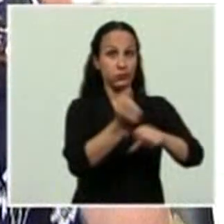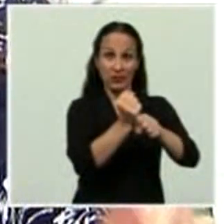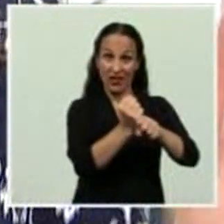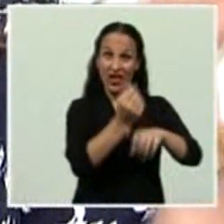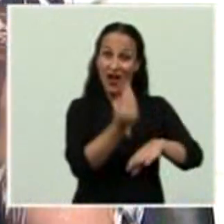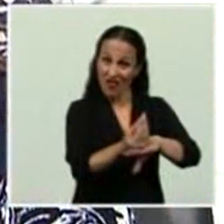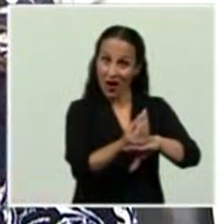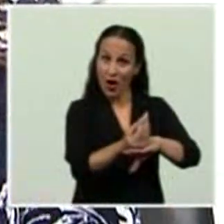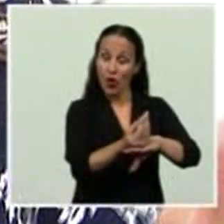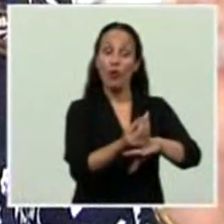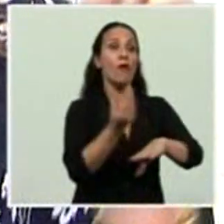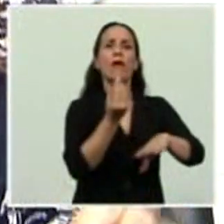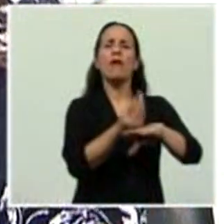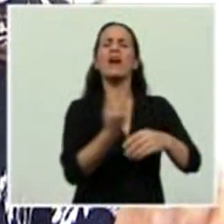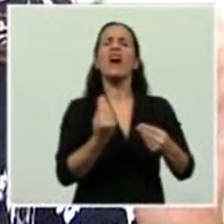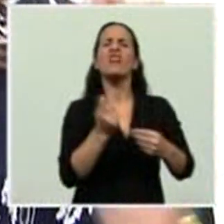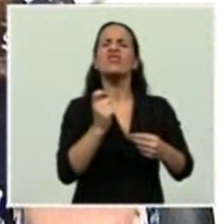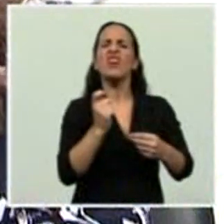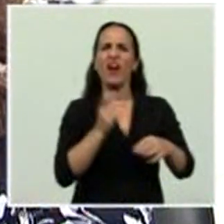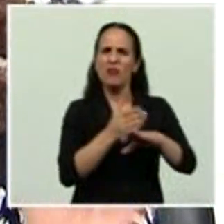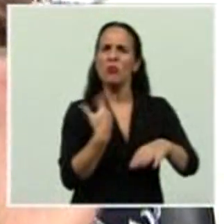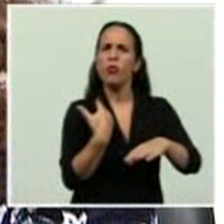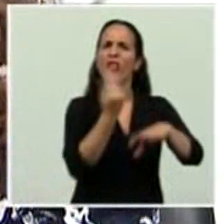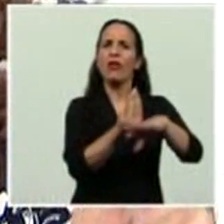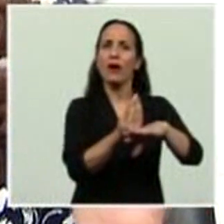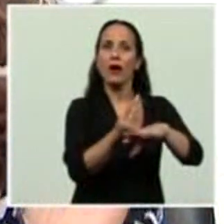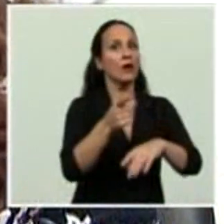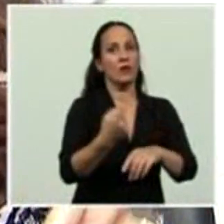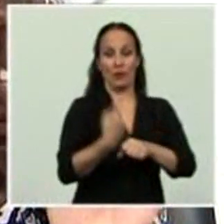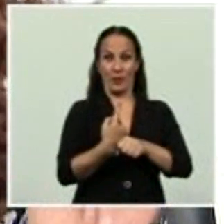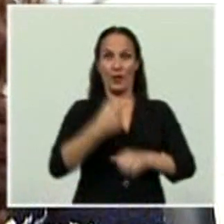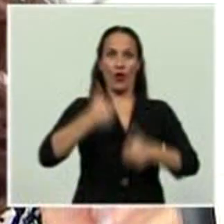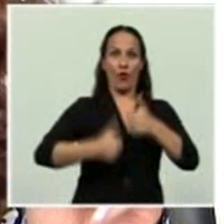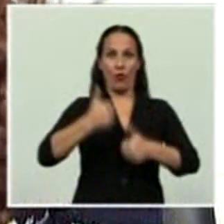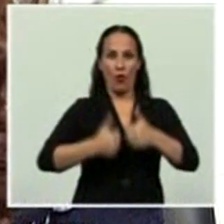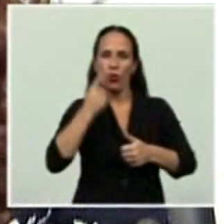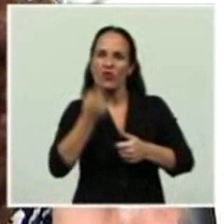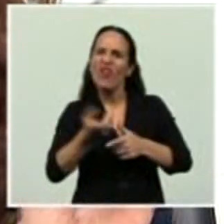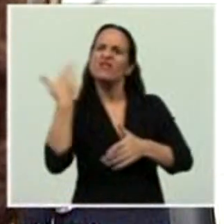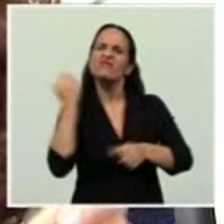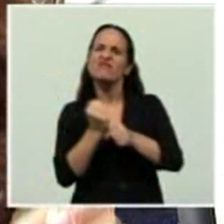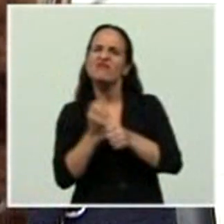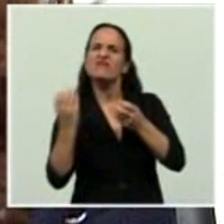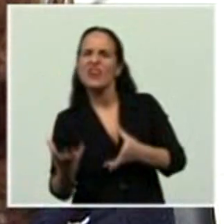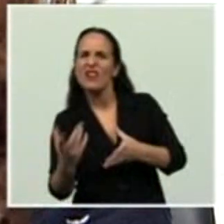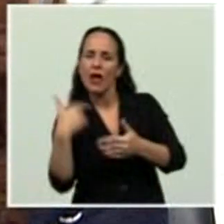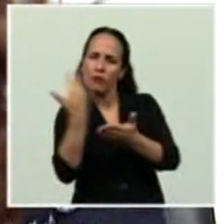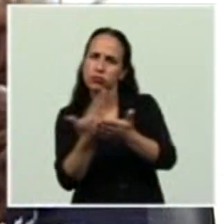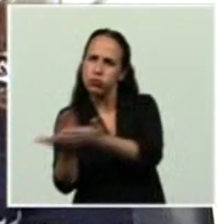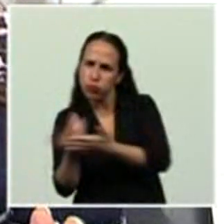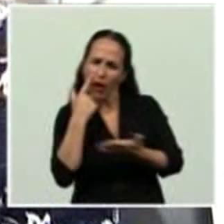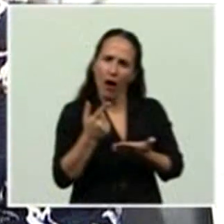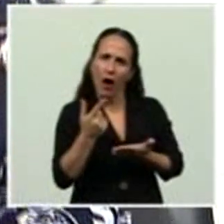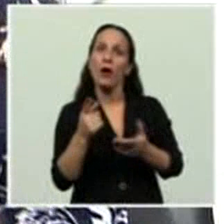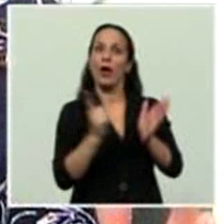irregulares cargos a los que solo se accederá por concurso de antecedentes y oposición para las